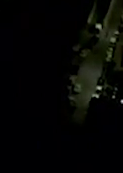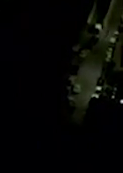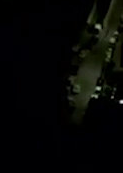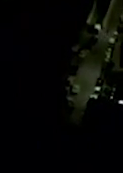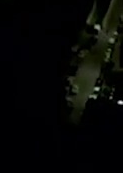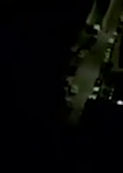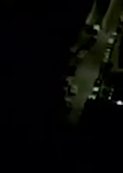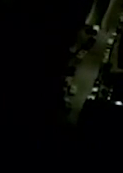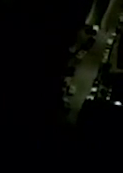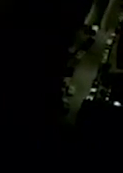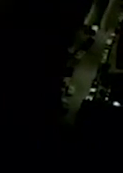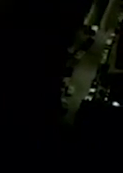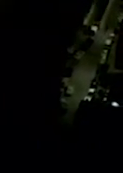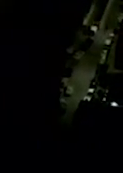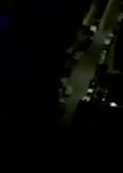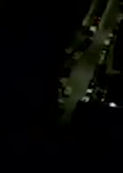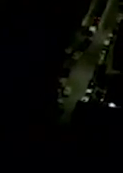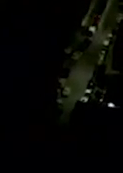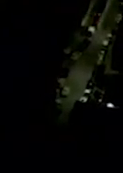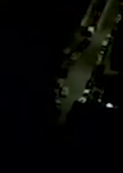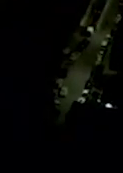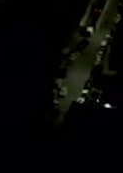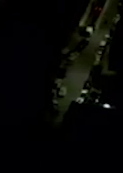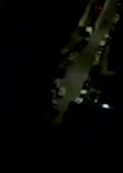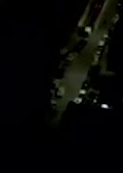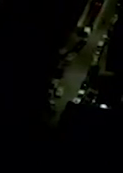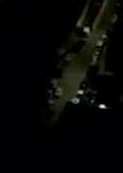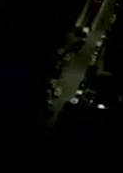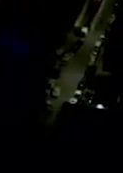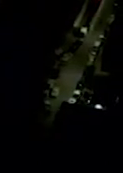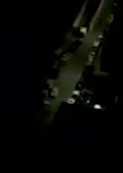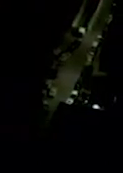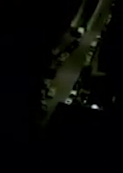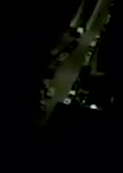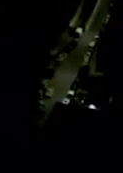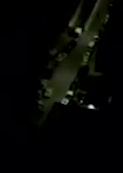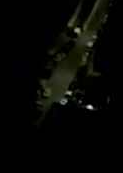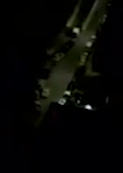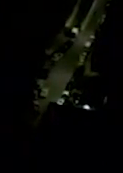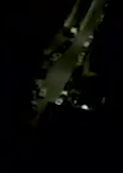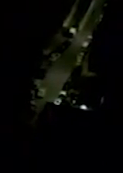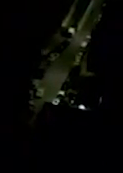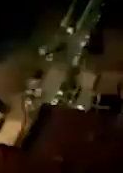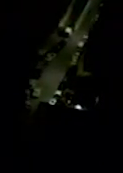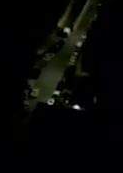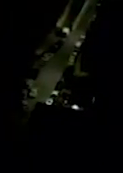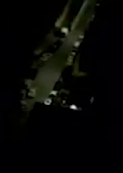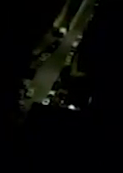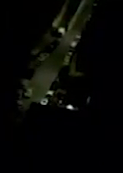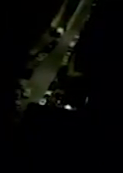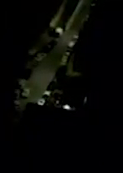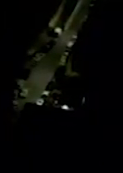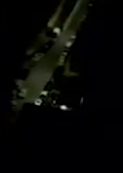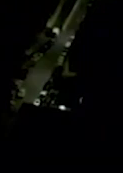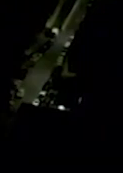gran relevancia para la economía de Aguascalientes ya que es un importante detonante de la actividad turística y comercial dijo que tan solo el año pasado Se